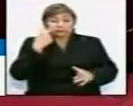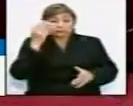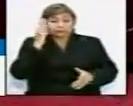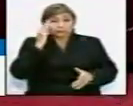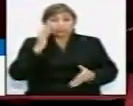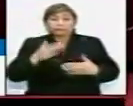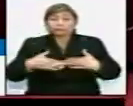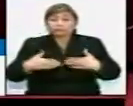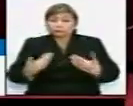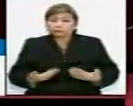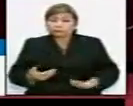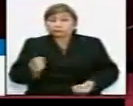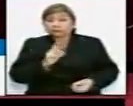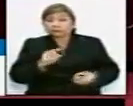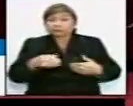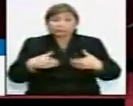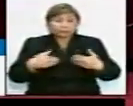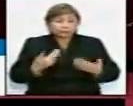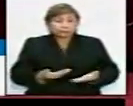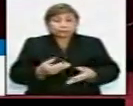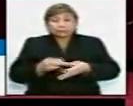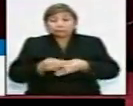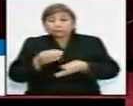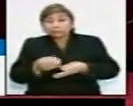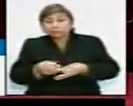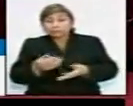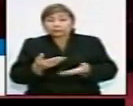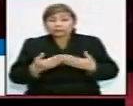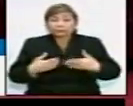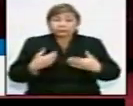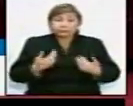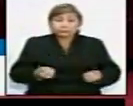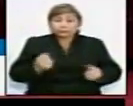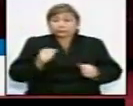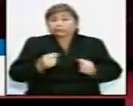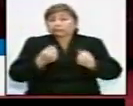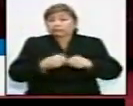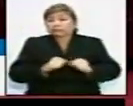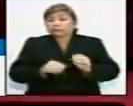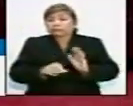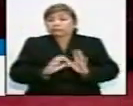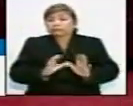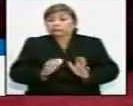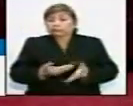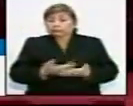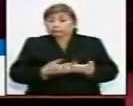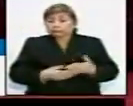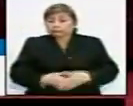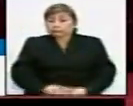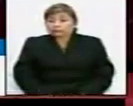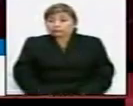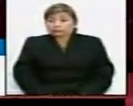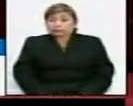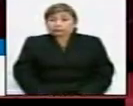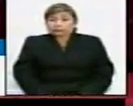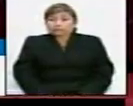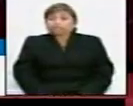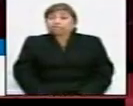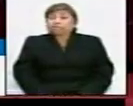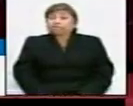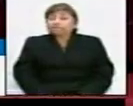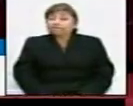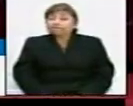si podría o no podría llegar al plazo y por lo tanto podría o no podría participar en una elección anticipada.